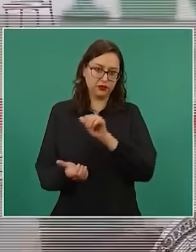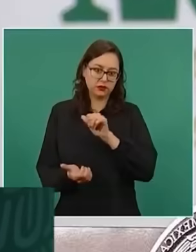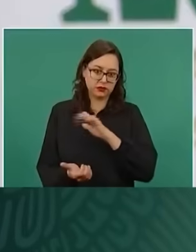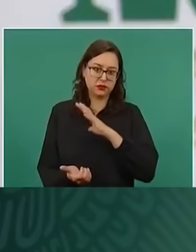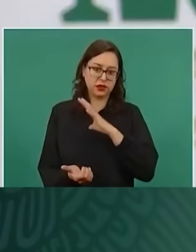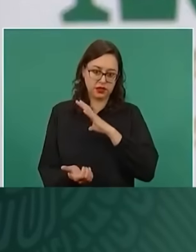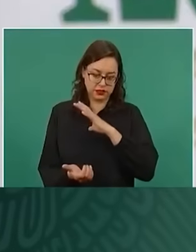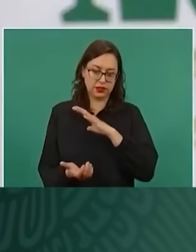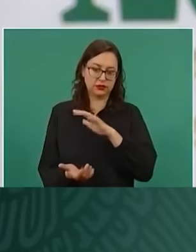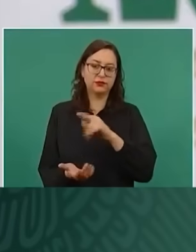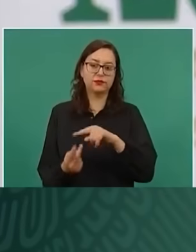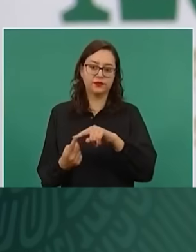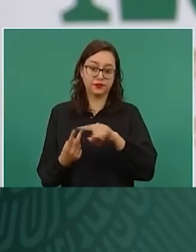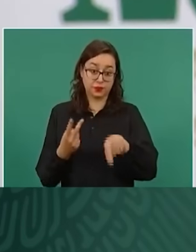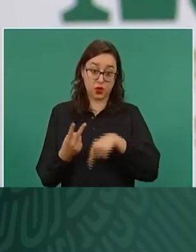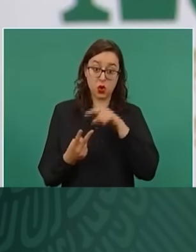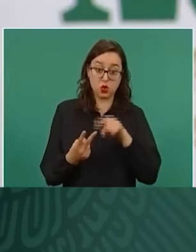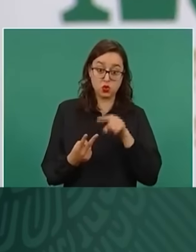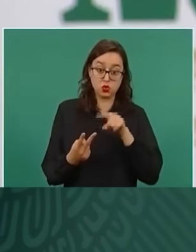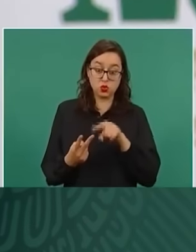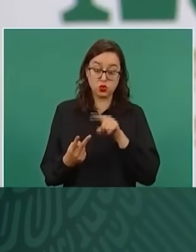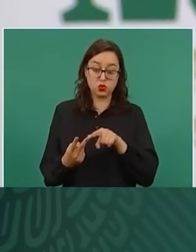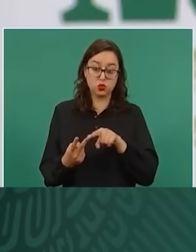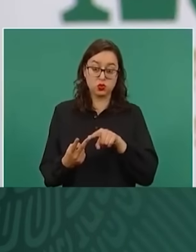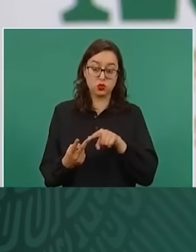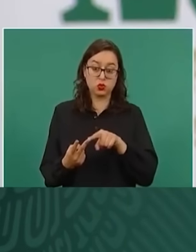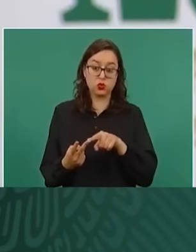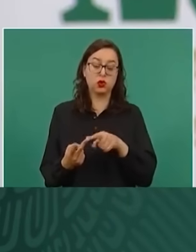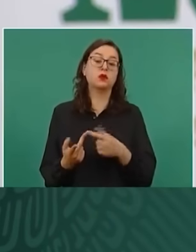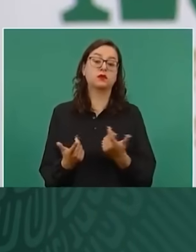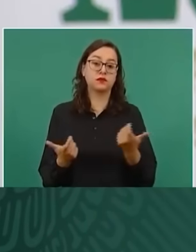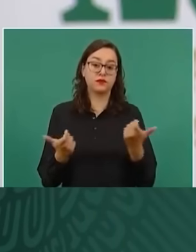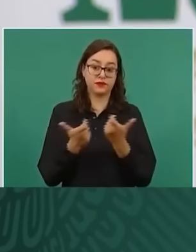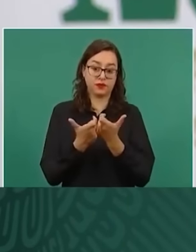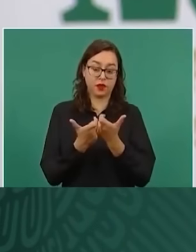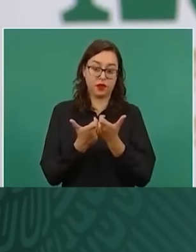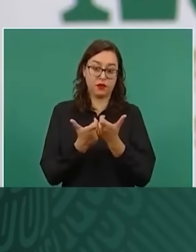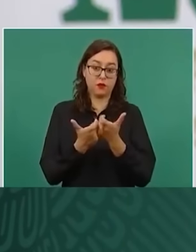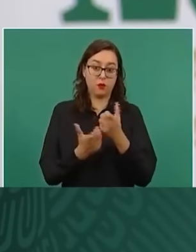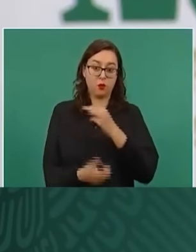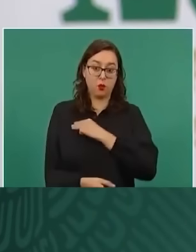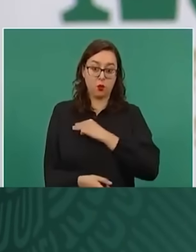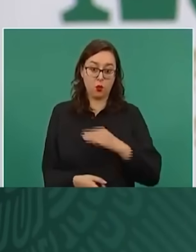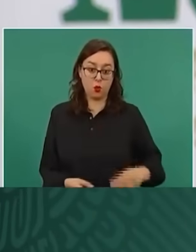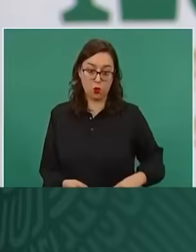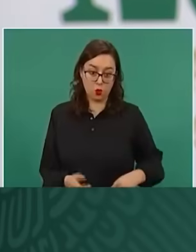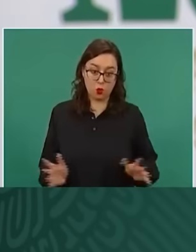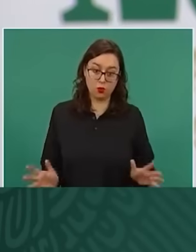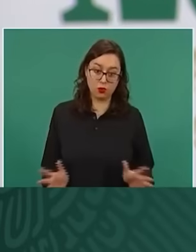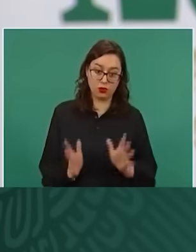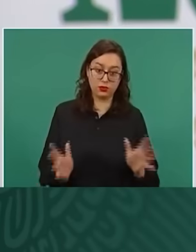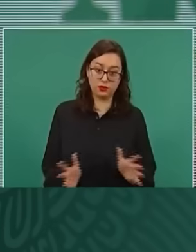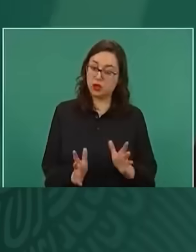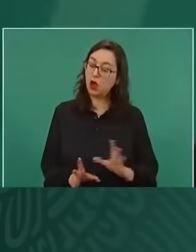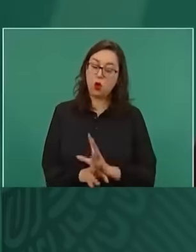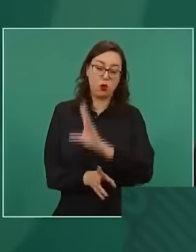evaluaron la moneda lo suficiente para que pareciera que los números indicaran que había una gran demanda y una gran economía lo cual es completamente